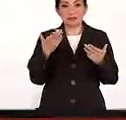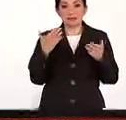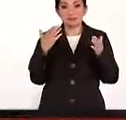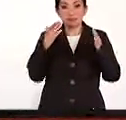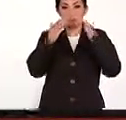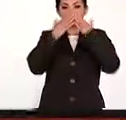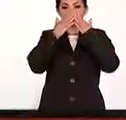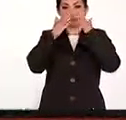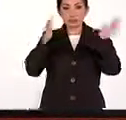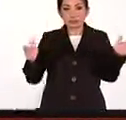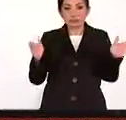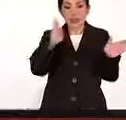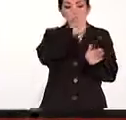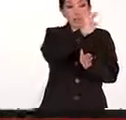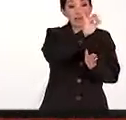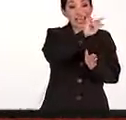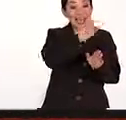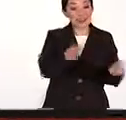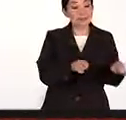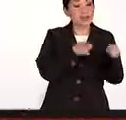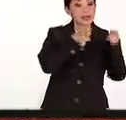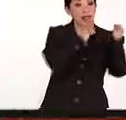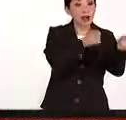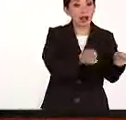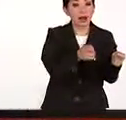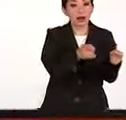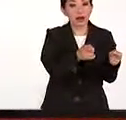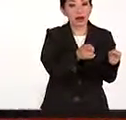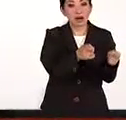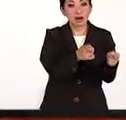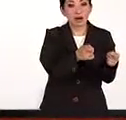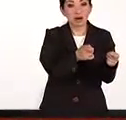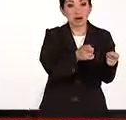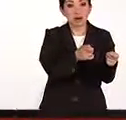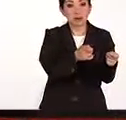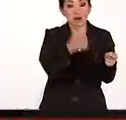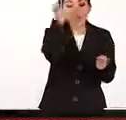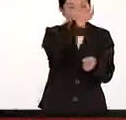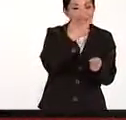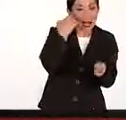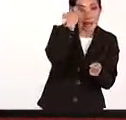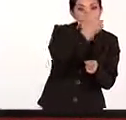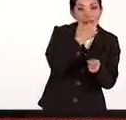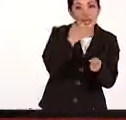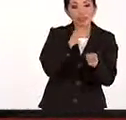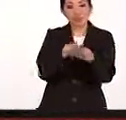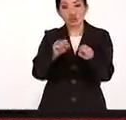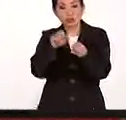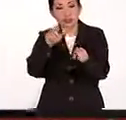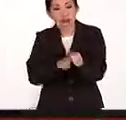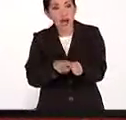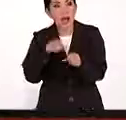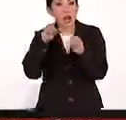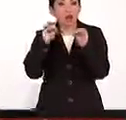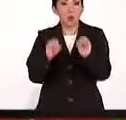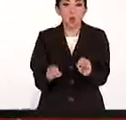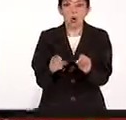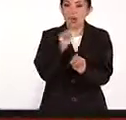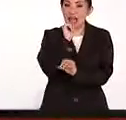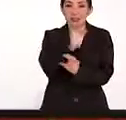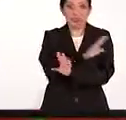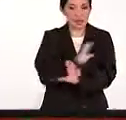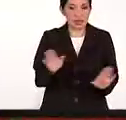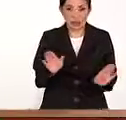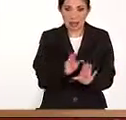sentido de que las becas se entreguen bajo un examen de trabajo social o de esa índole no muy